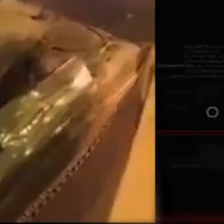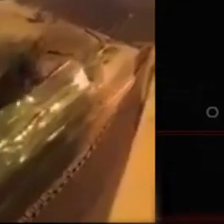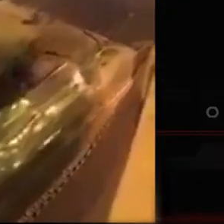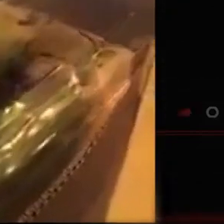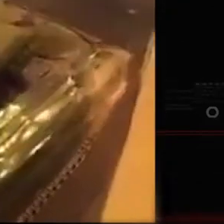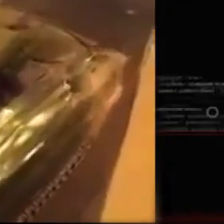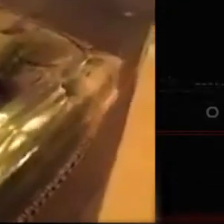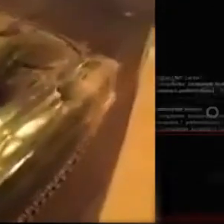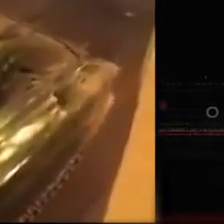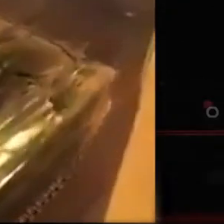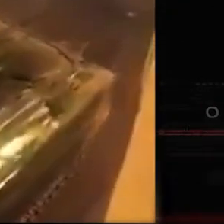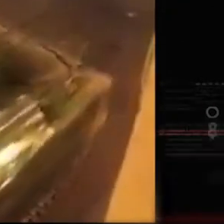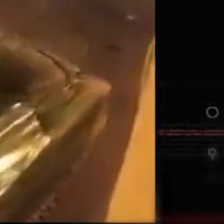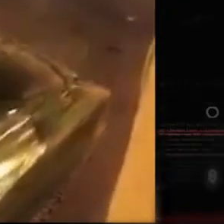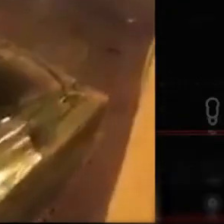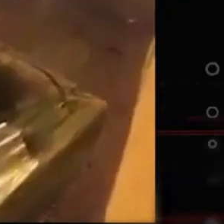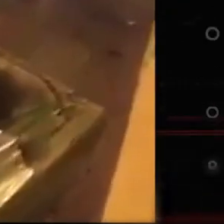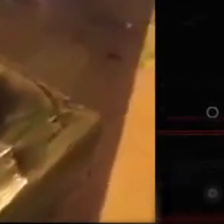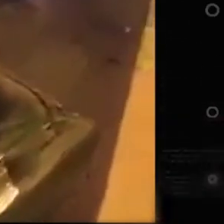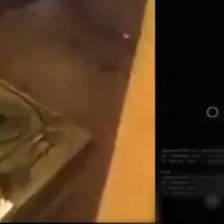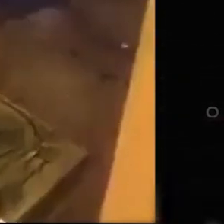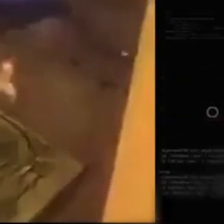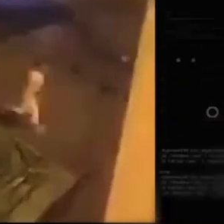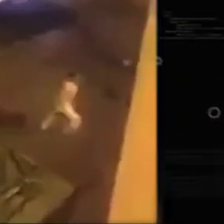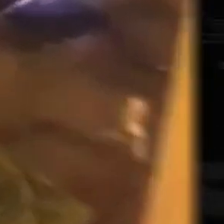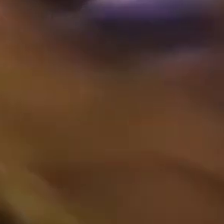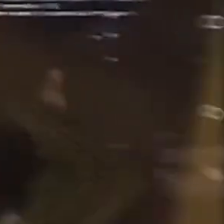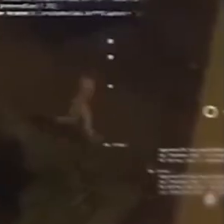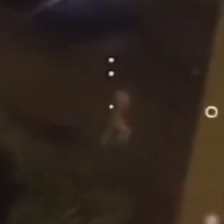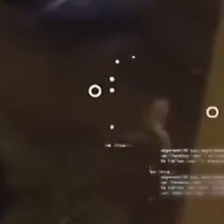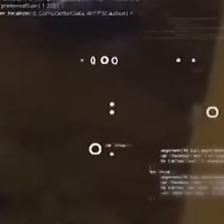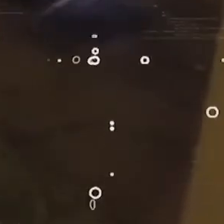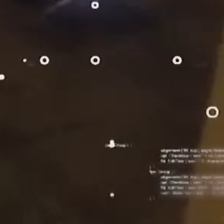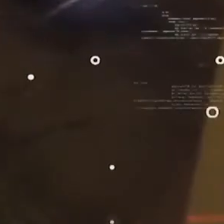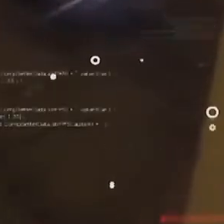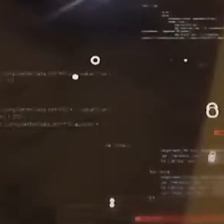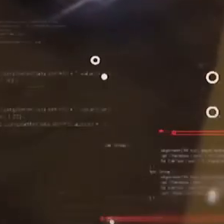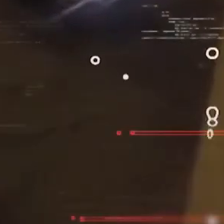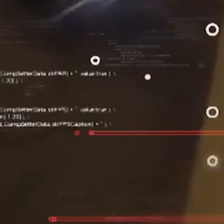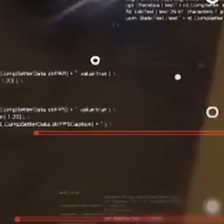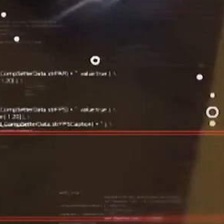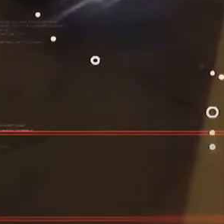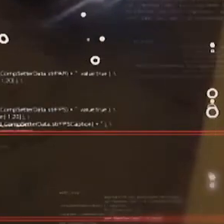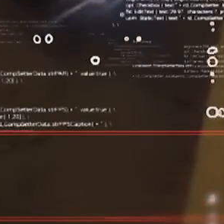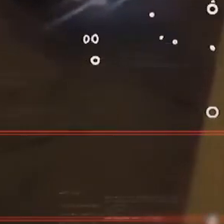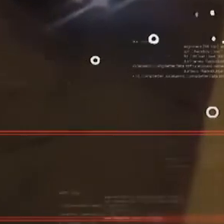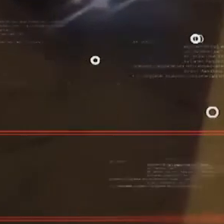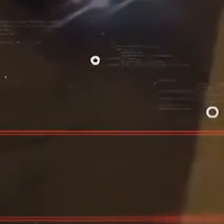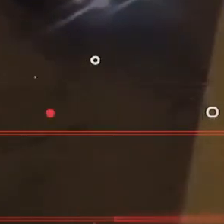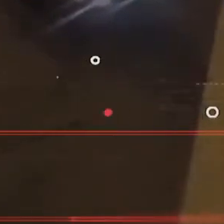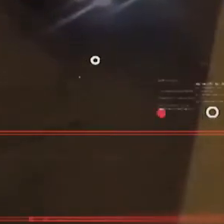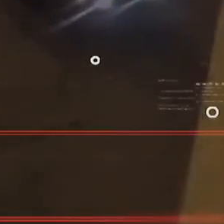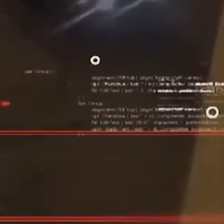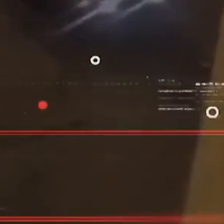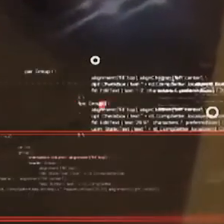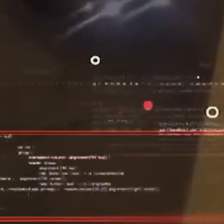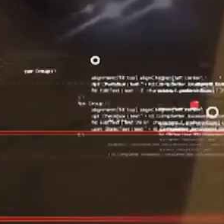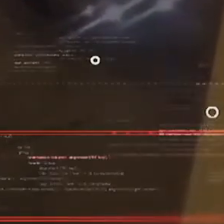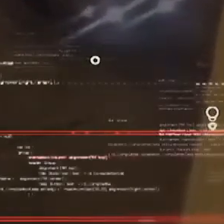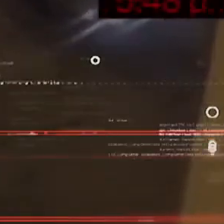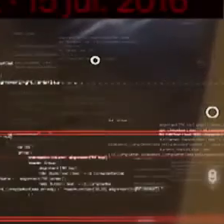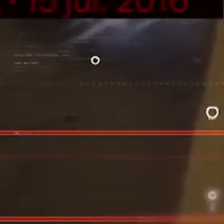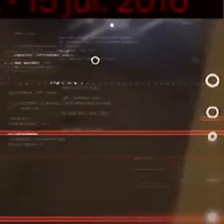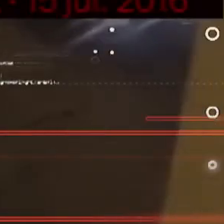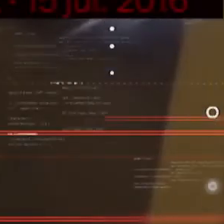de tanques de la Secretaría de la Defensa a Villahermosa. Sin embargo, el video fue grabado en Ankara, Turquía,